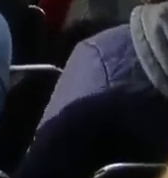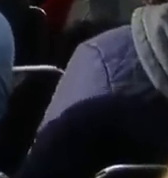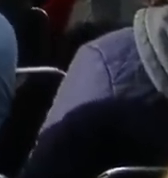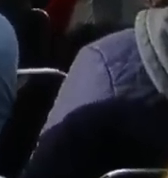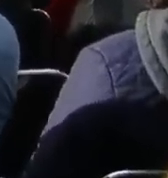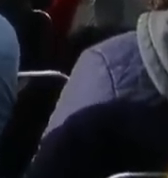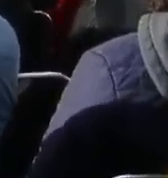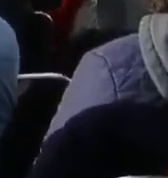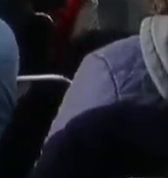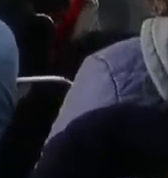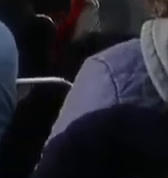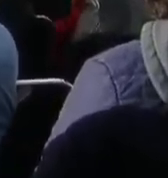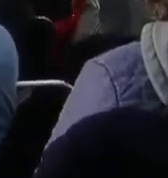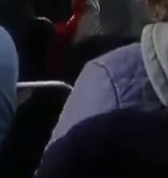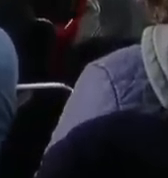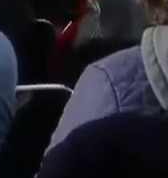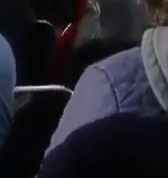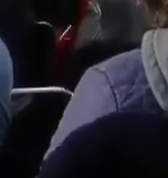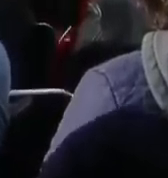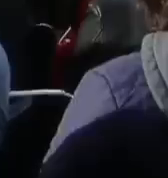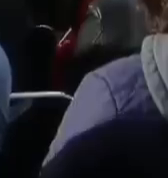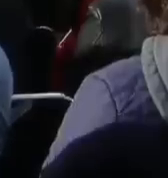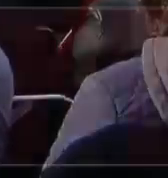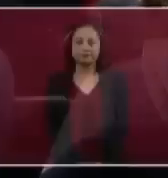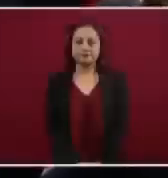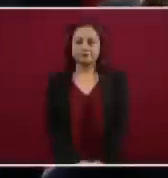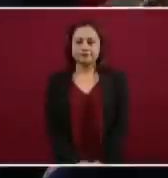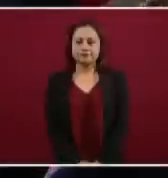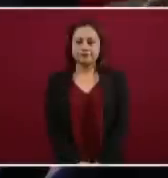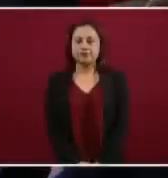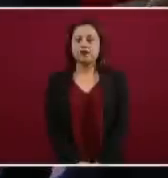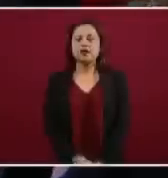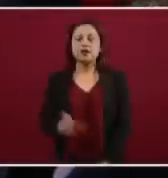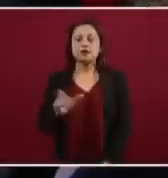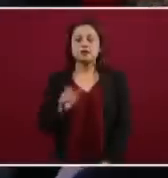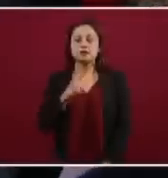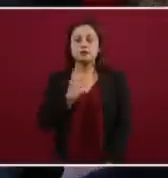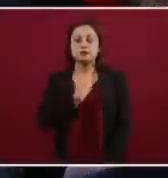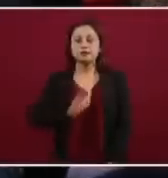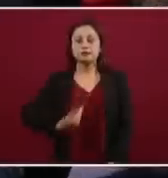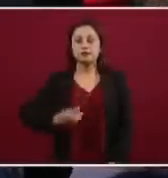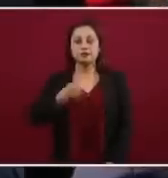por delitos de corrupción, aún estando en funciones,